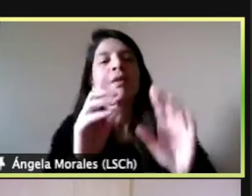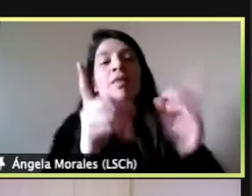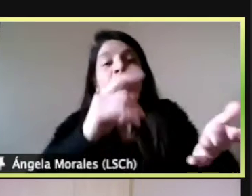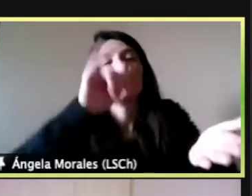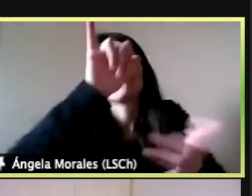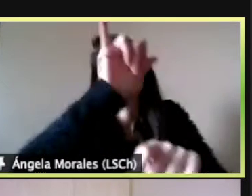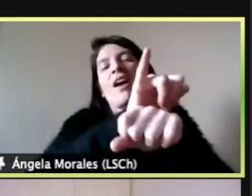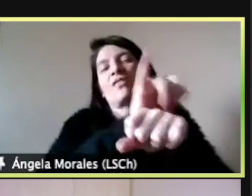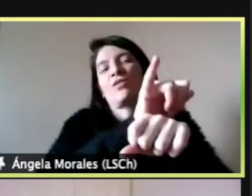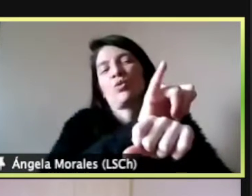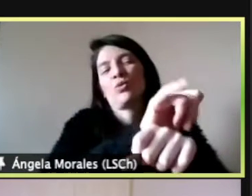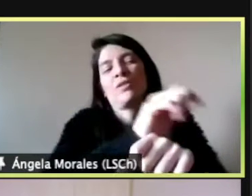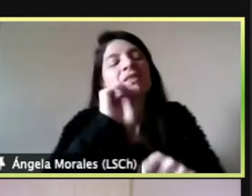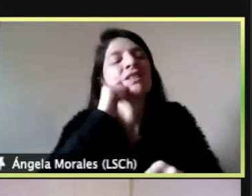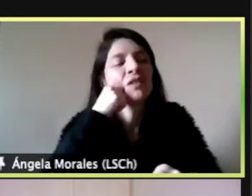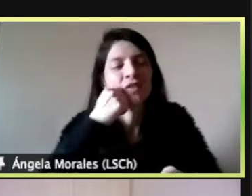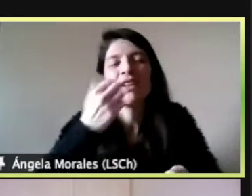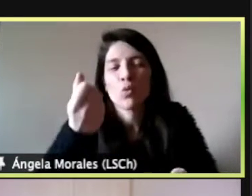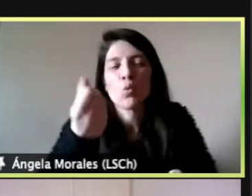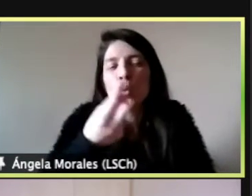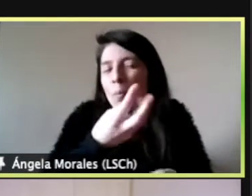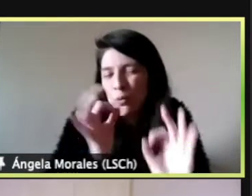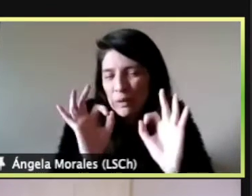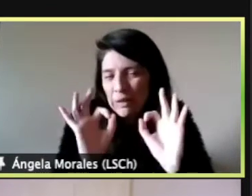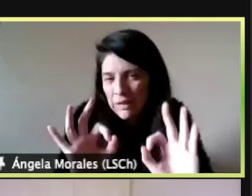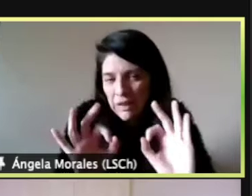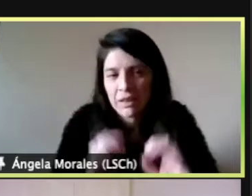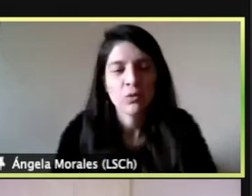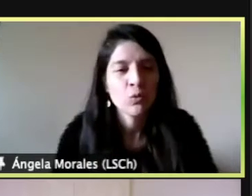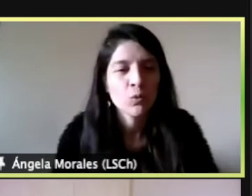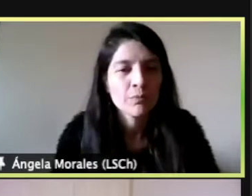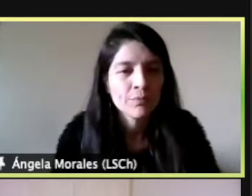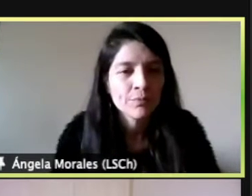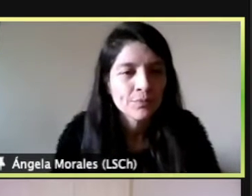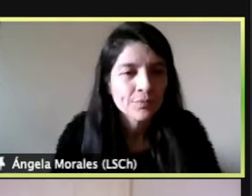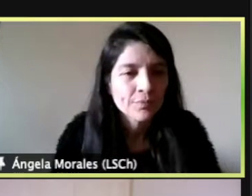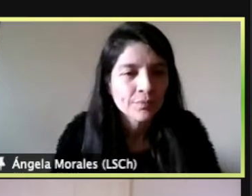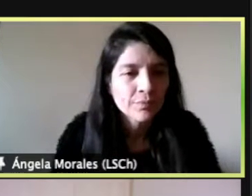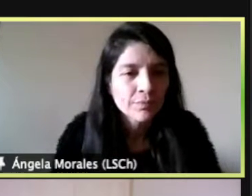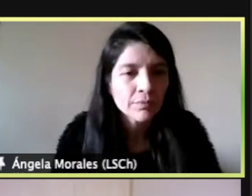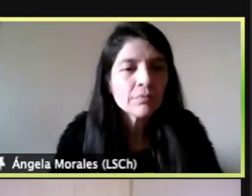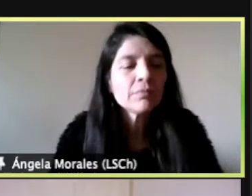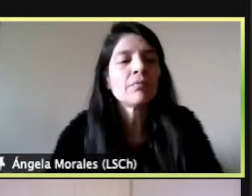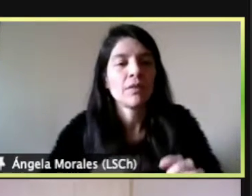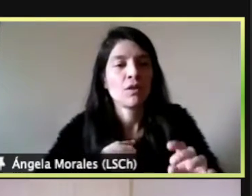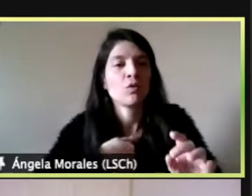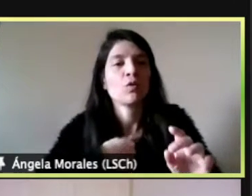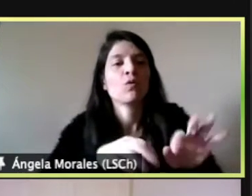Aquí no completé acá. Voy a colocarlo acá a mano. Tengo que completar esto, es falso.